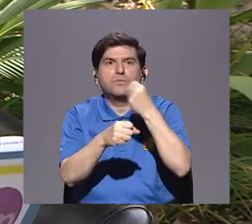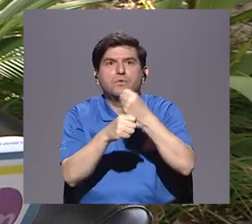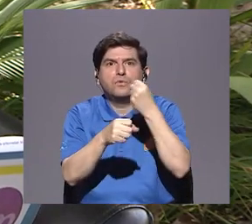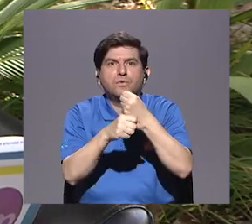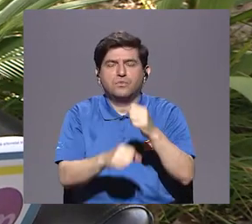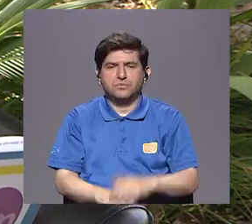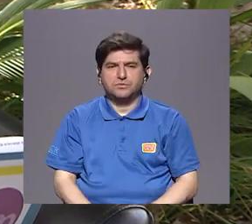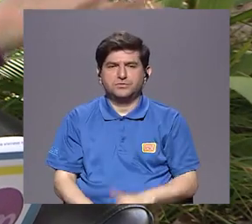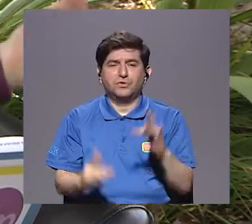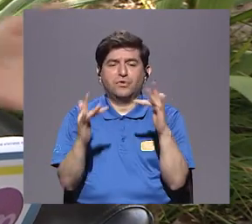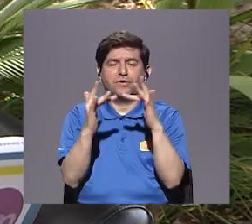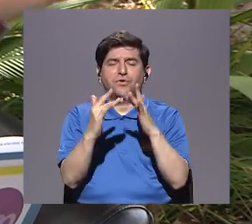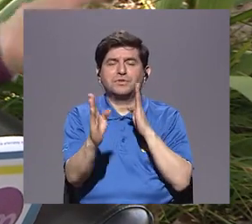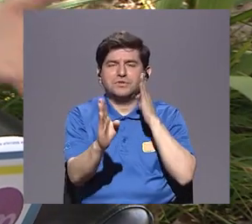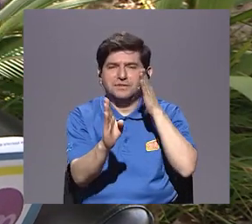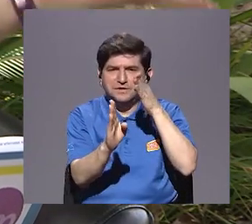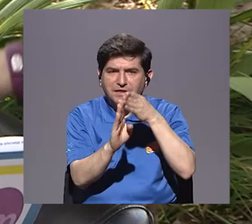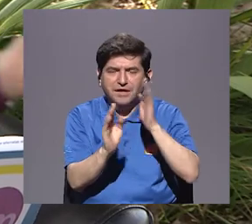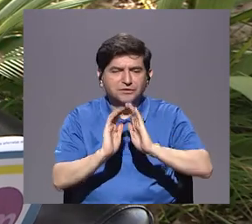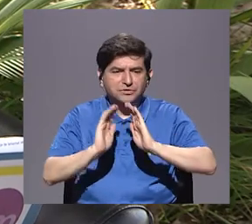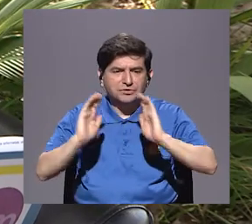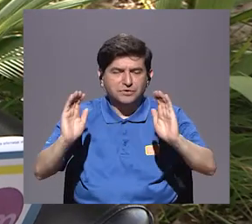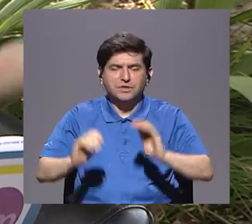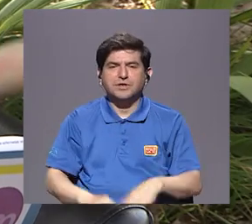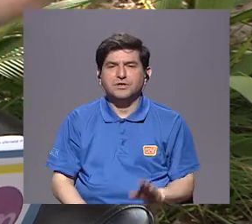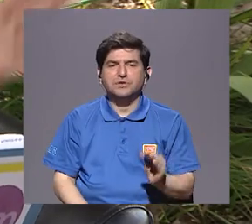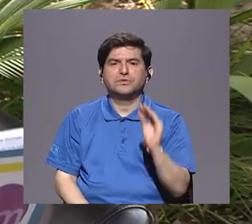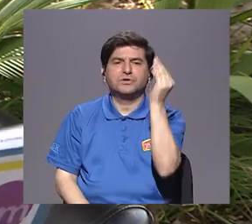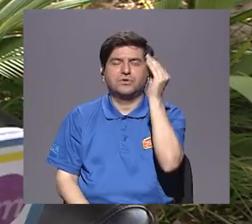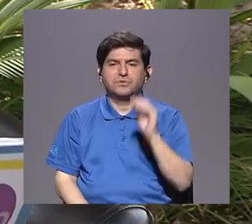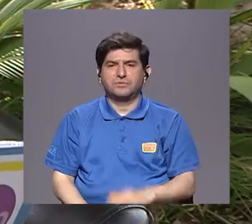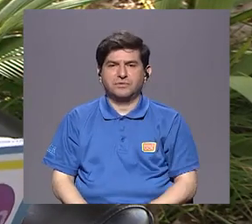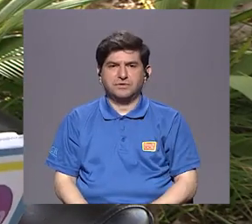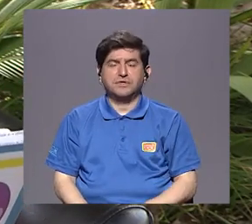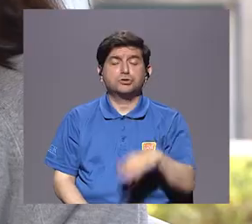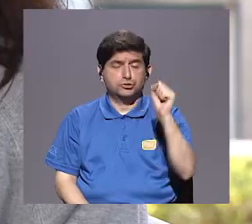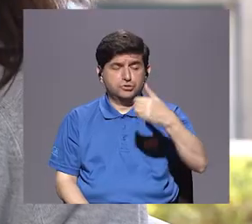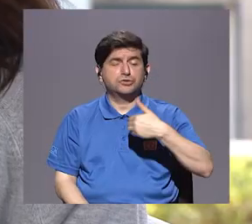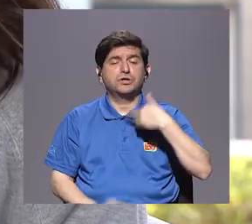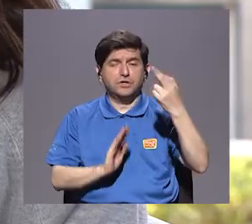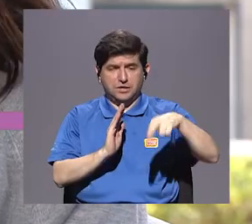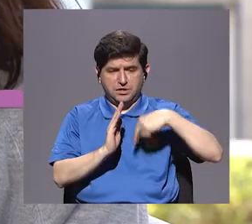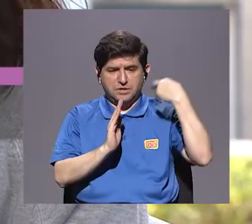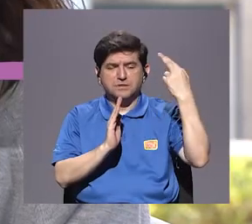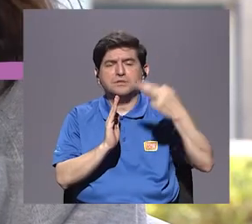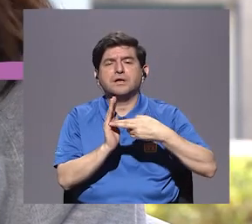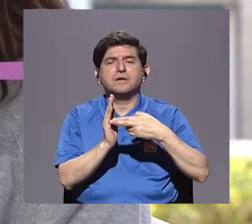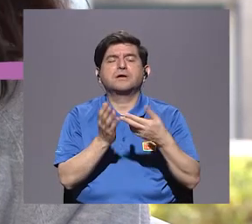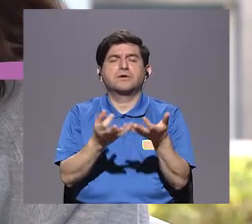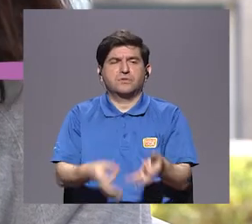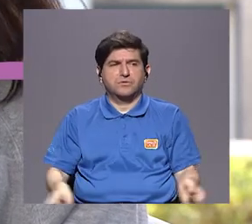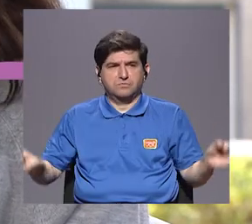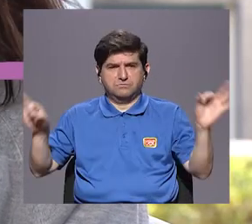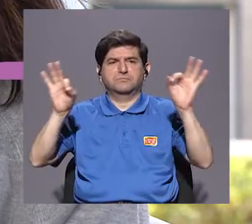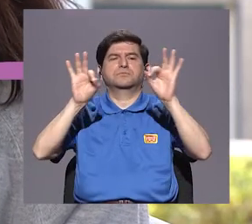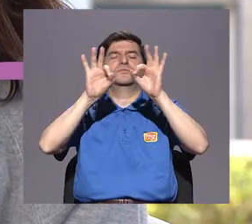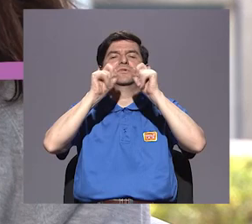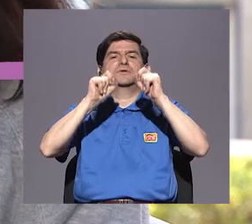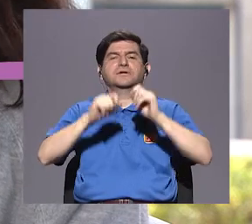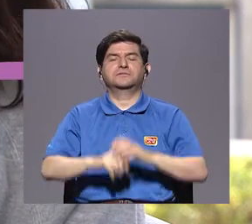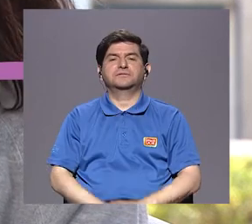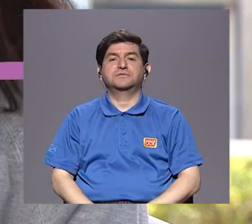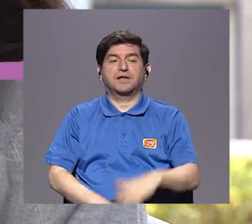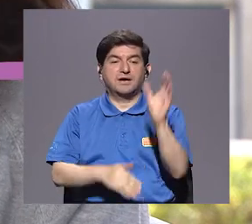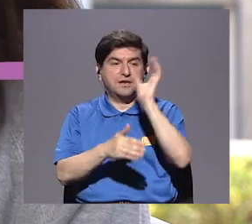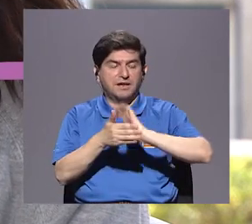que tienen que hacer. Están en contacto directo con muchos, bueno, con los niños y con los adolescentes, que son también tienen un papel vulnerable. Sumamente importante, y